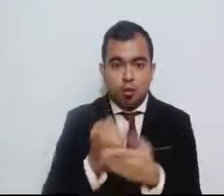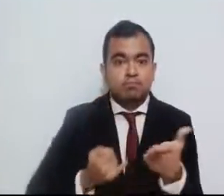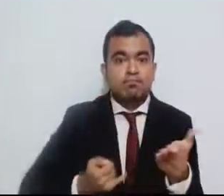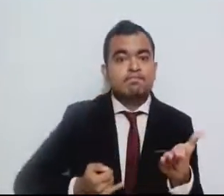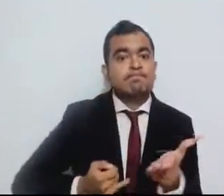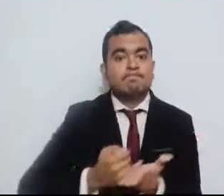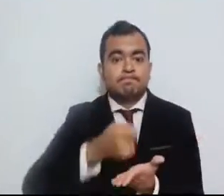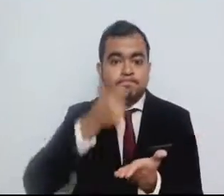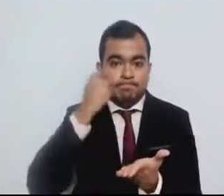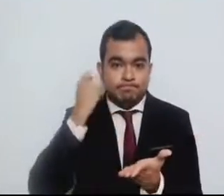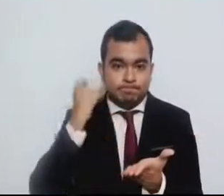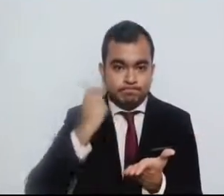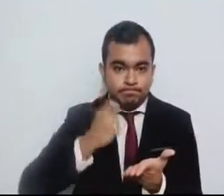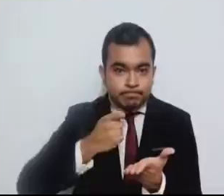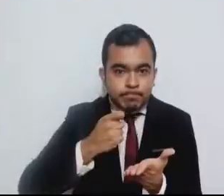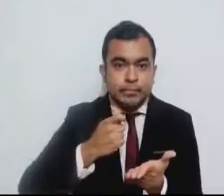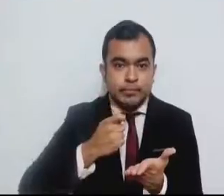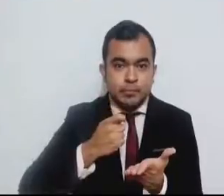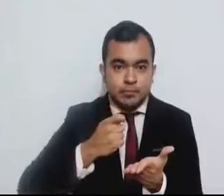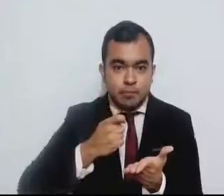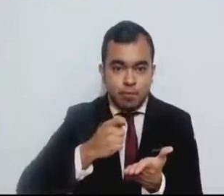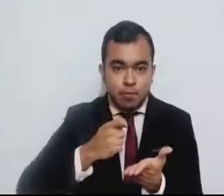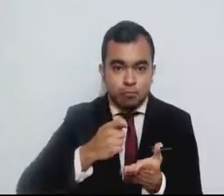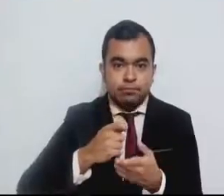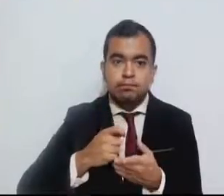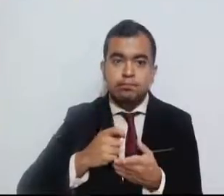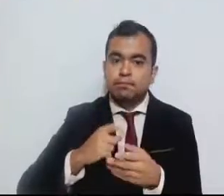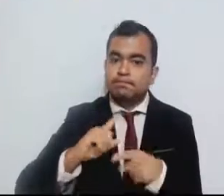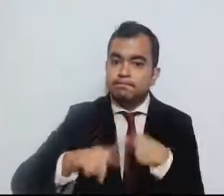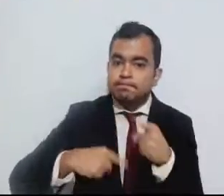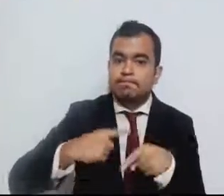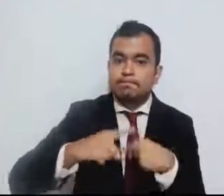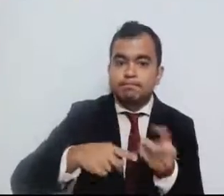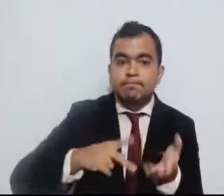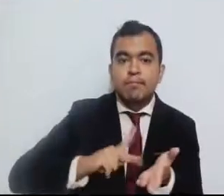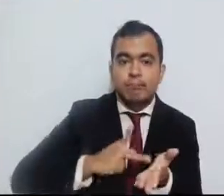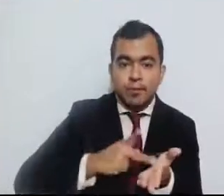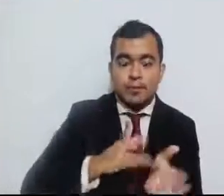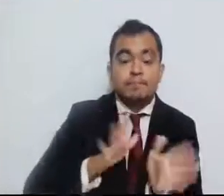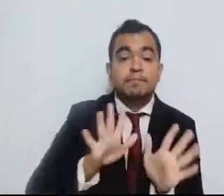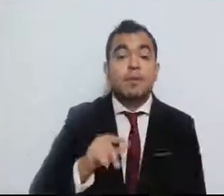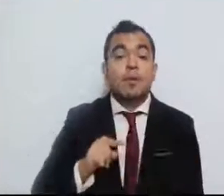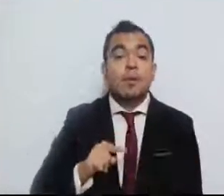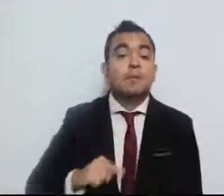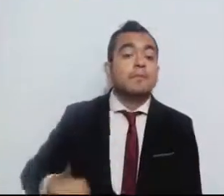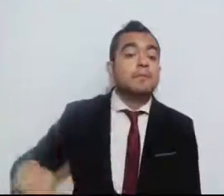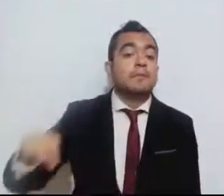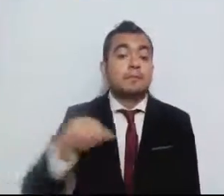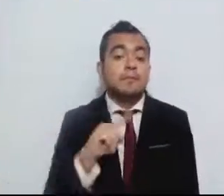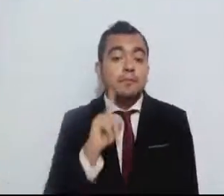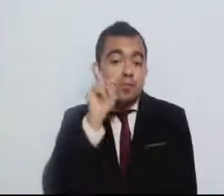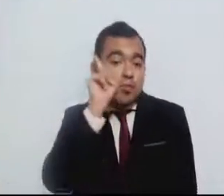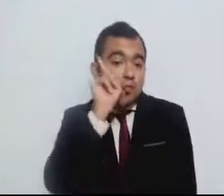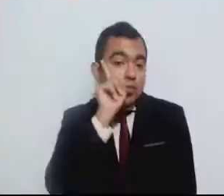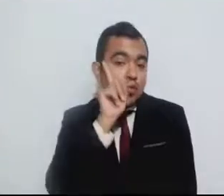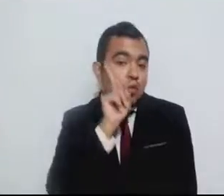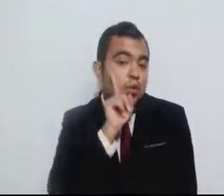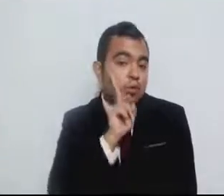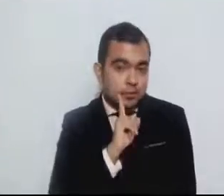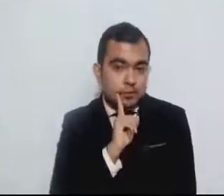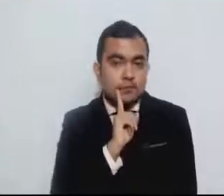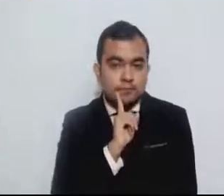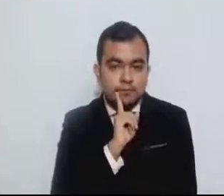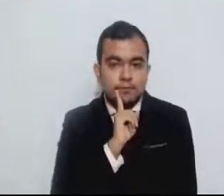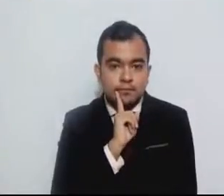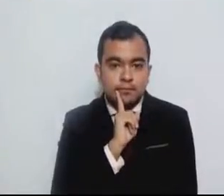manera retroactiva y aquellas mujeres que estaban justamente en las